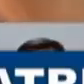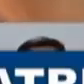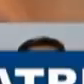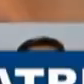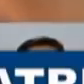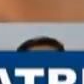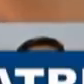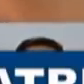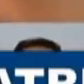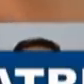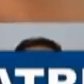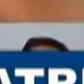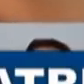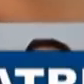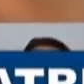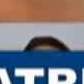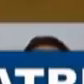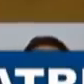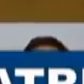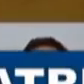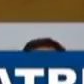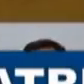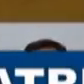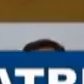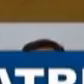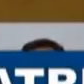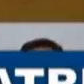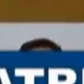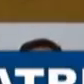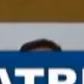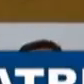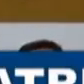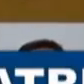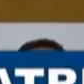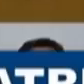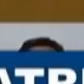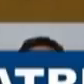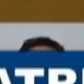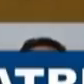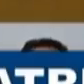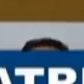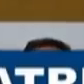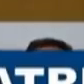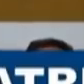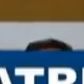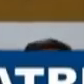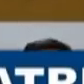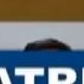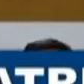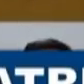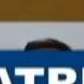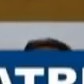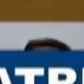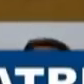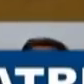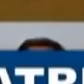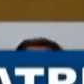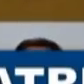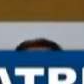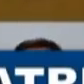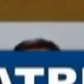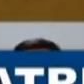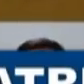que era que él no estaba de acuerdo con continuar con los bonos que se estaban dando, los IFES que se estaban